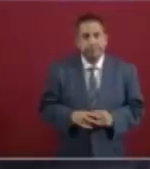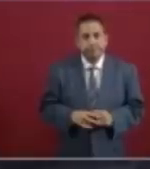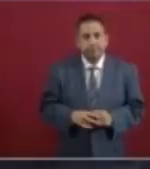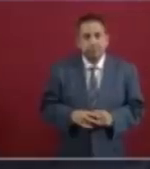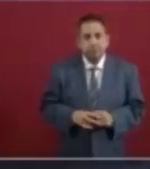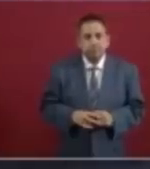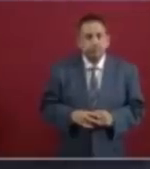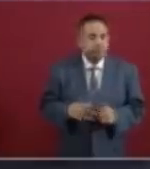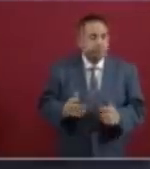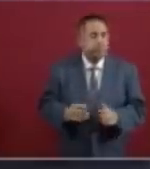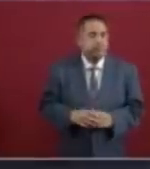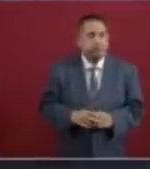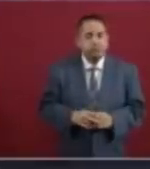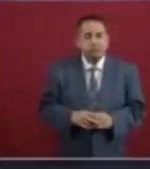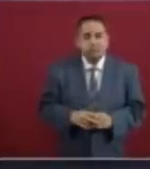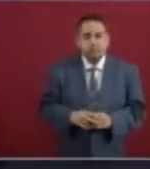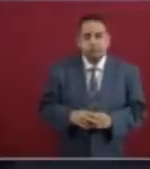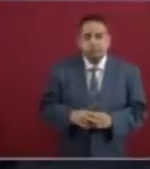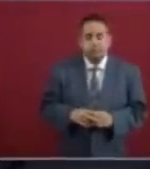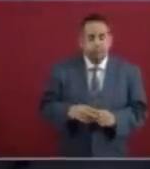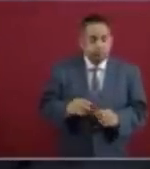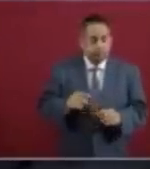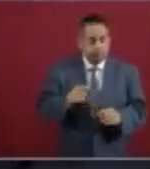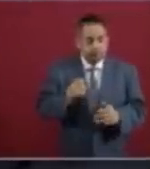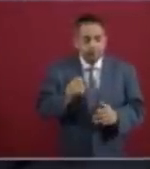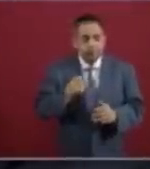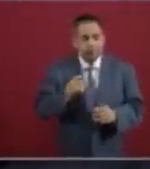el entregarlo como se hacía